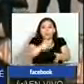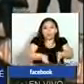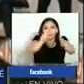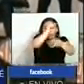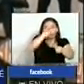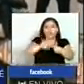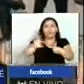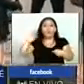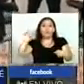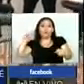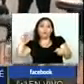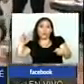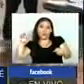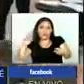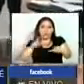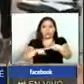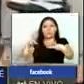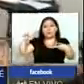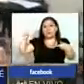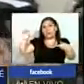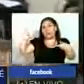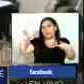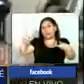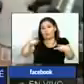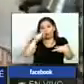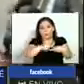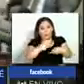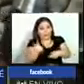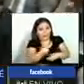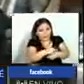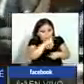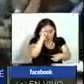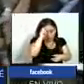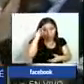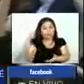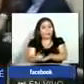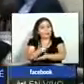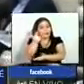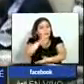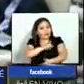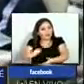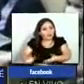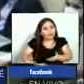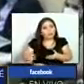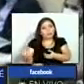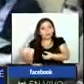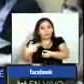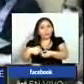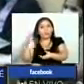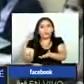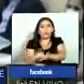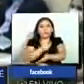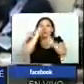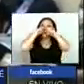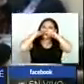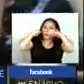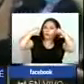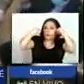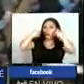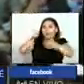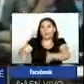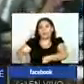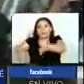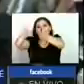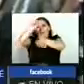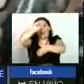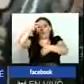y CEFI, el Instituto de Auditores Internos de El Salvador, la Universidad de El Salvador y la Universidad Francisco Gaviria. Las instituciones